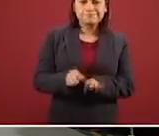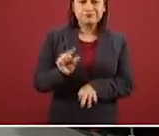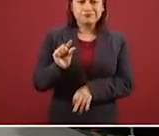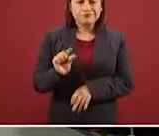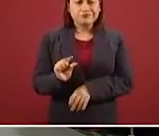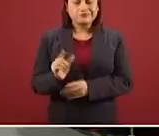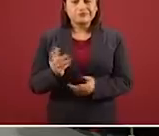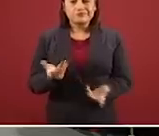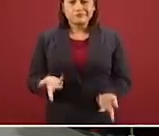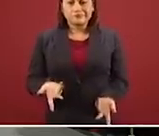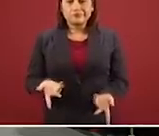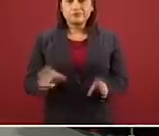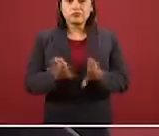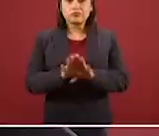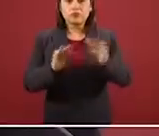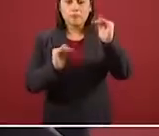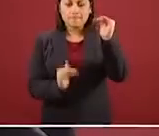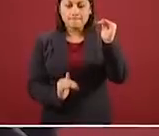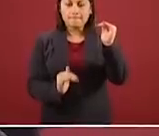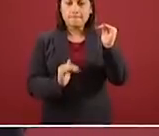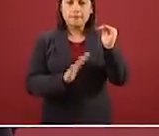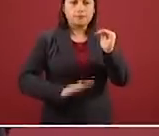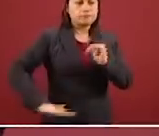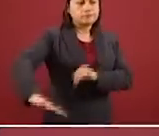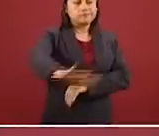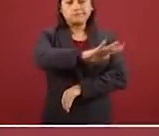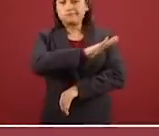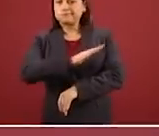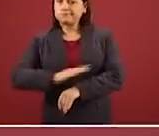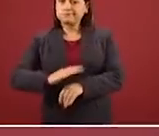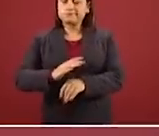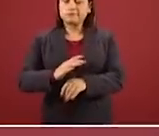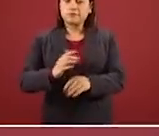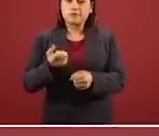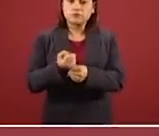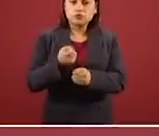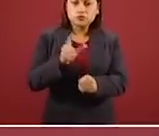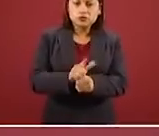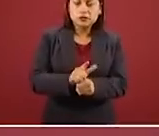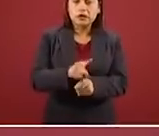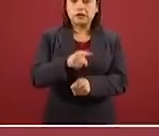la monstruosa desigualdad económica, social. Bueno,